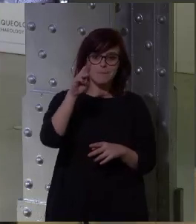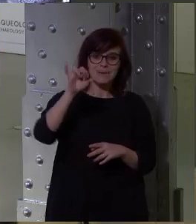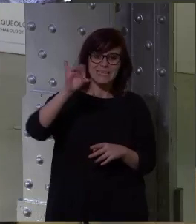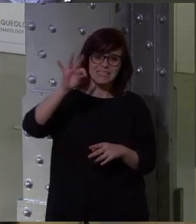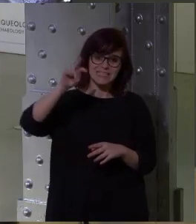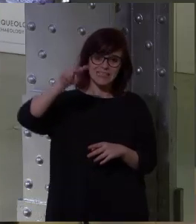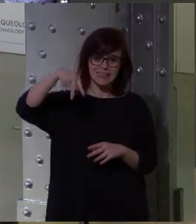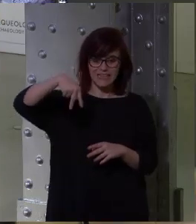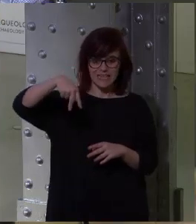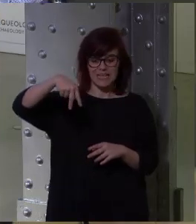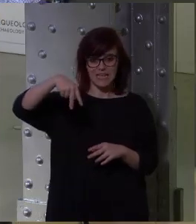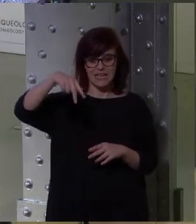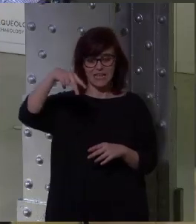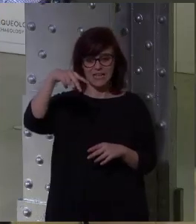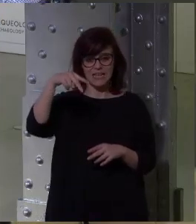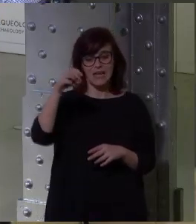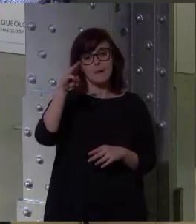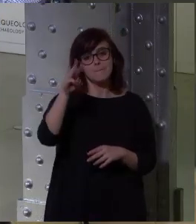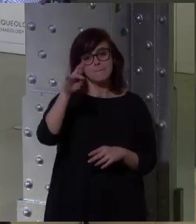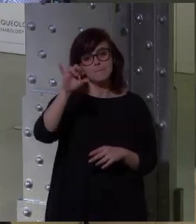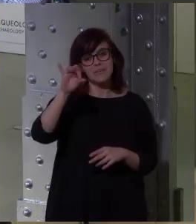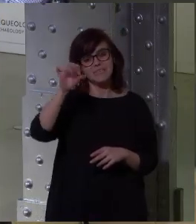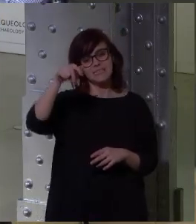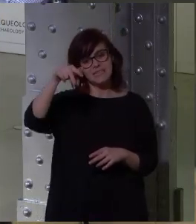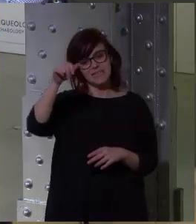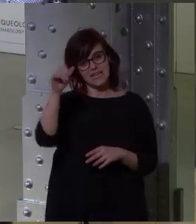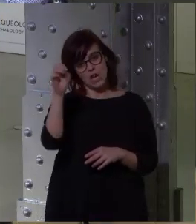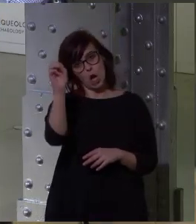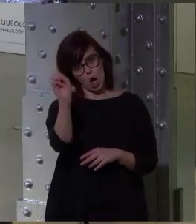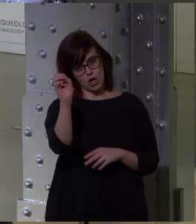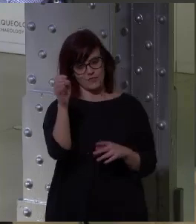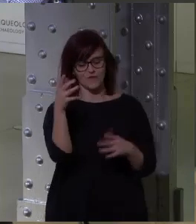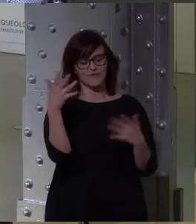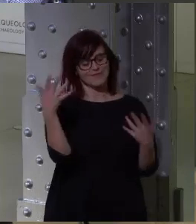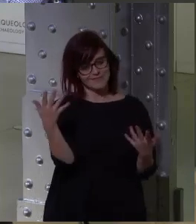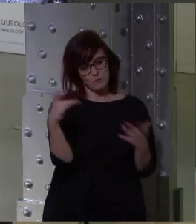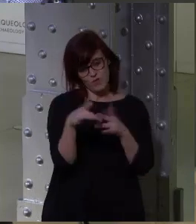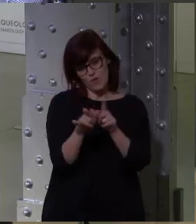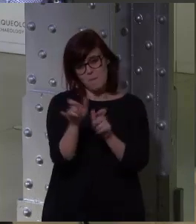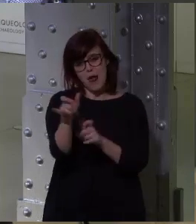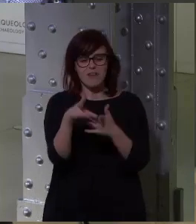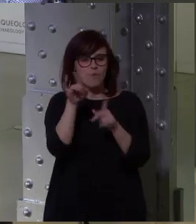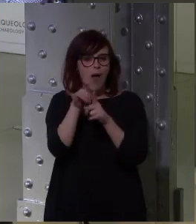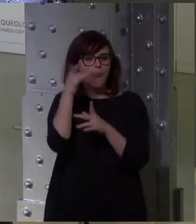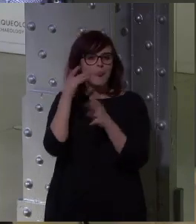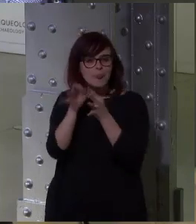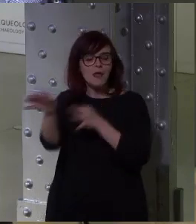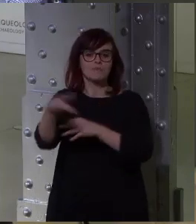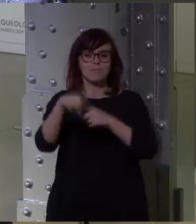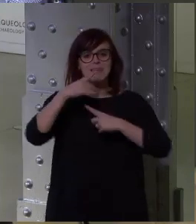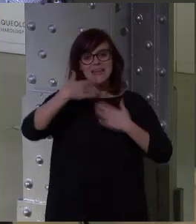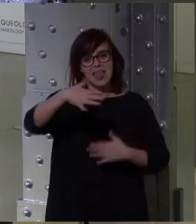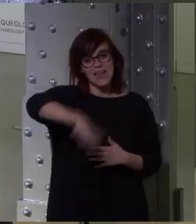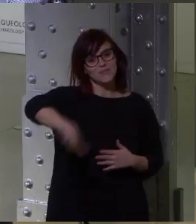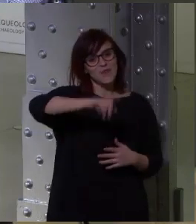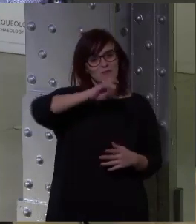llamáis en Pristina. Sí, prístinos sería en castellano. Prístinos en castellano. Y de nuevo agradecer al